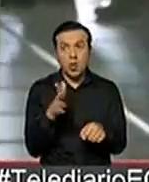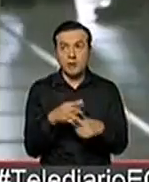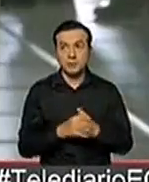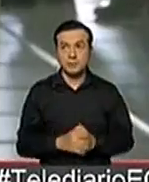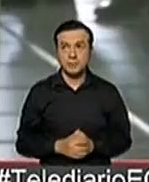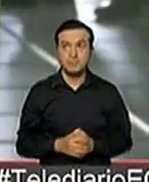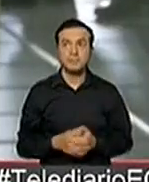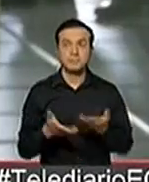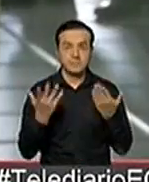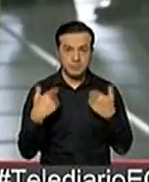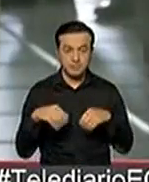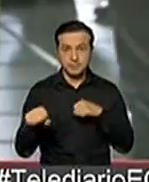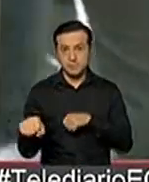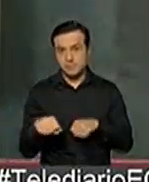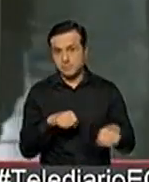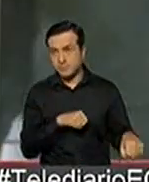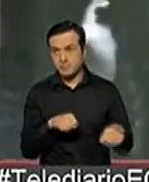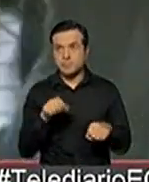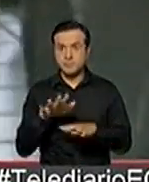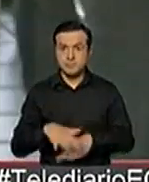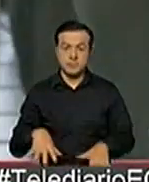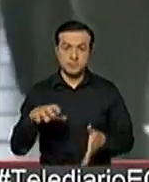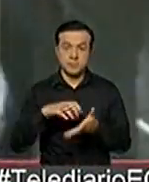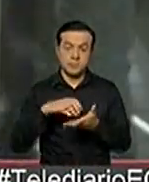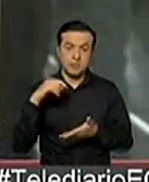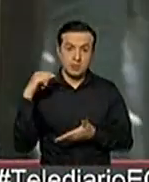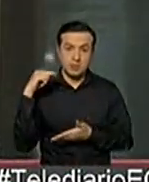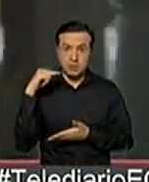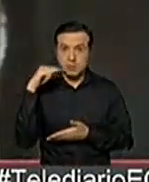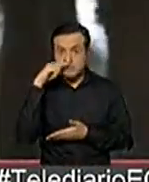Se han realizado diligencias en Sucumbíos